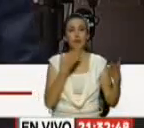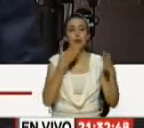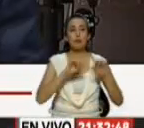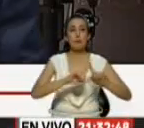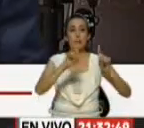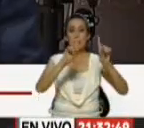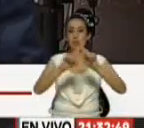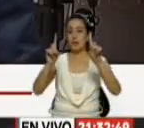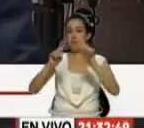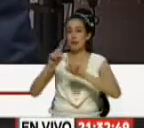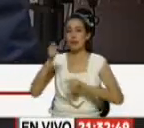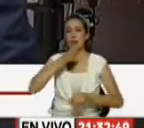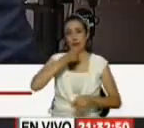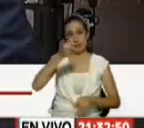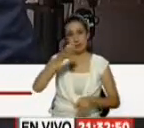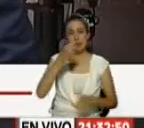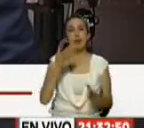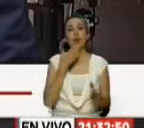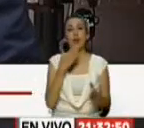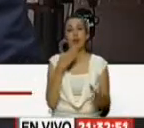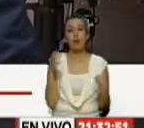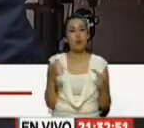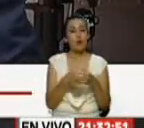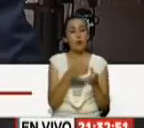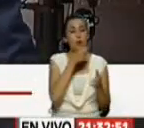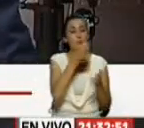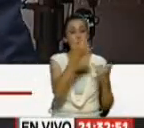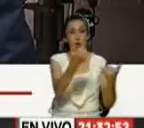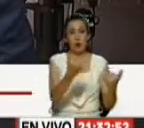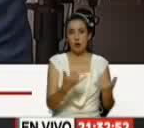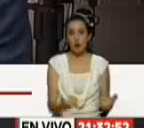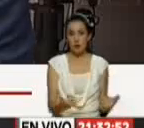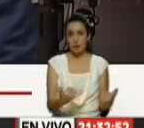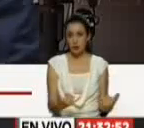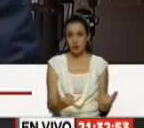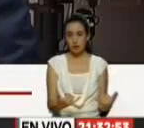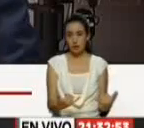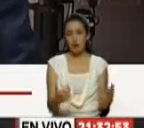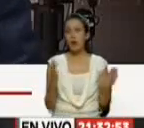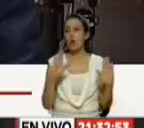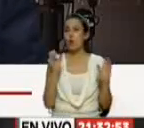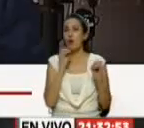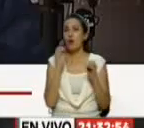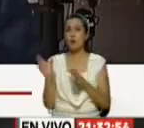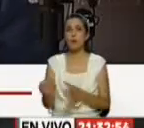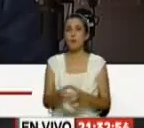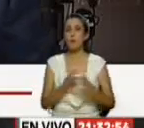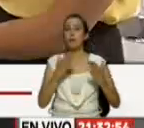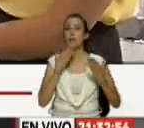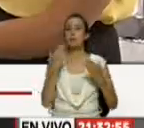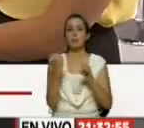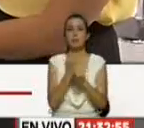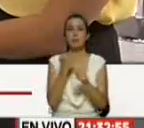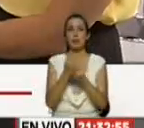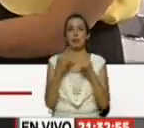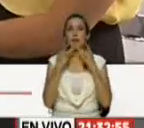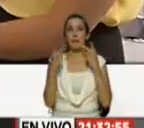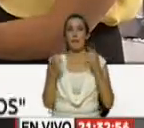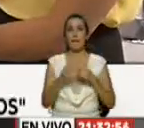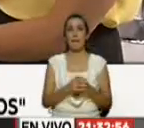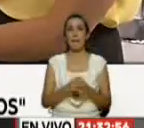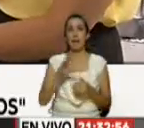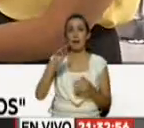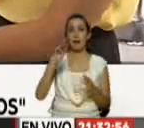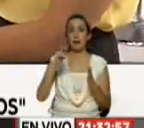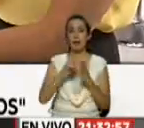distintas etapas hacer periodismo, cómo se está haciendo periodismo a esta hora en estos momentos, cómo se trabaja en los medios públicos. Según María Elena Valdés, a